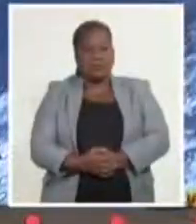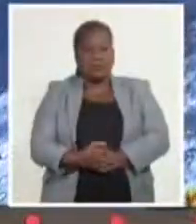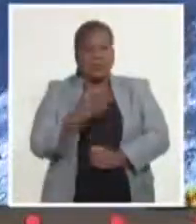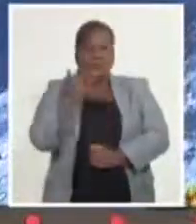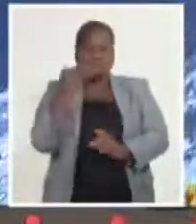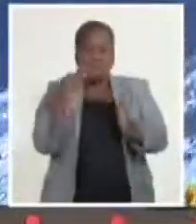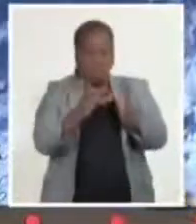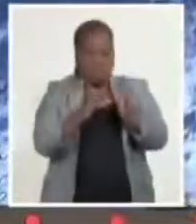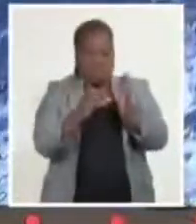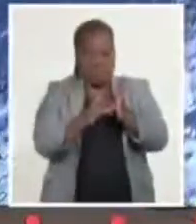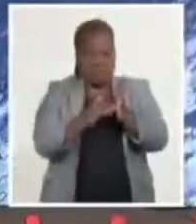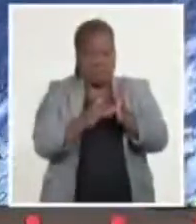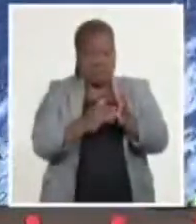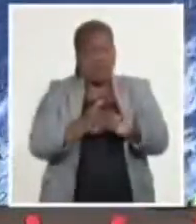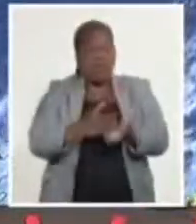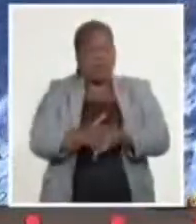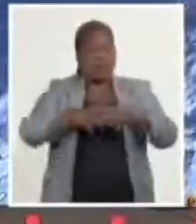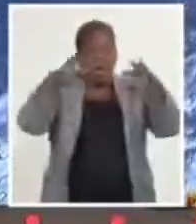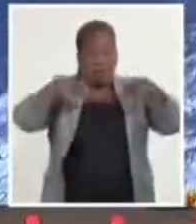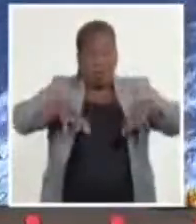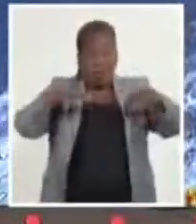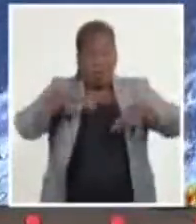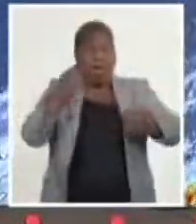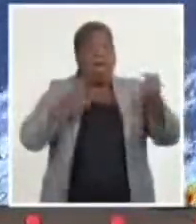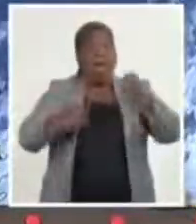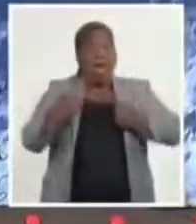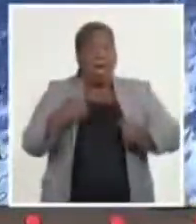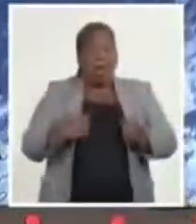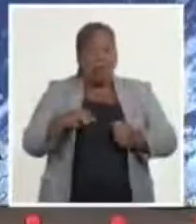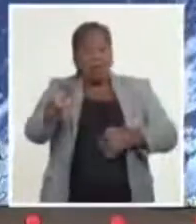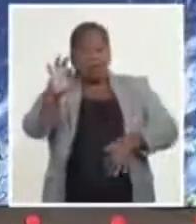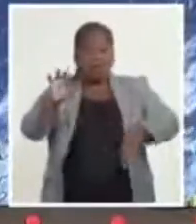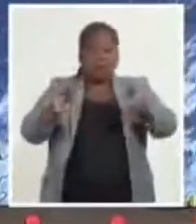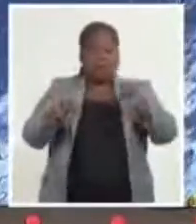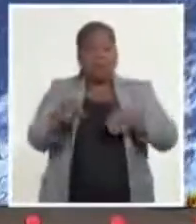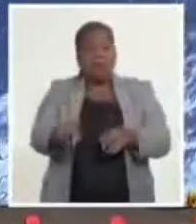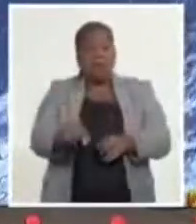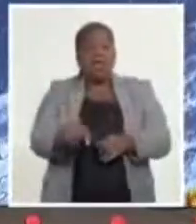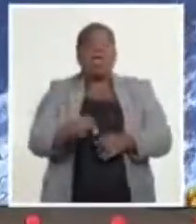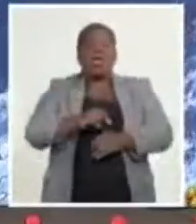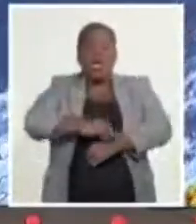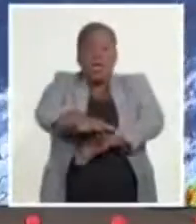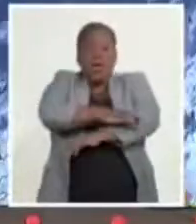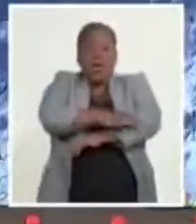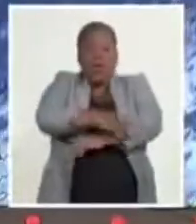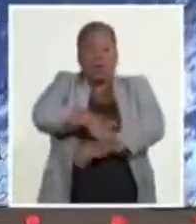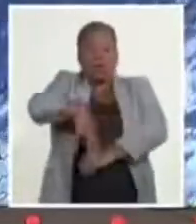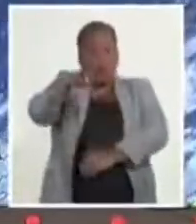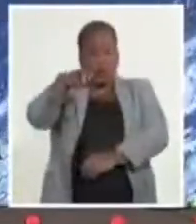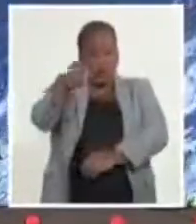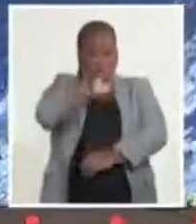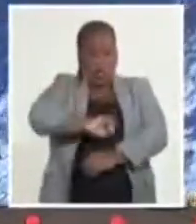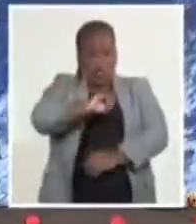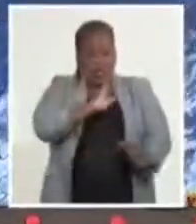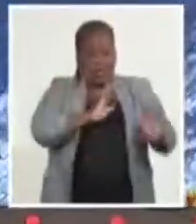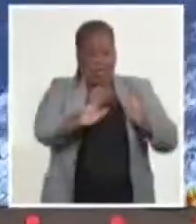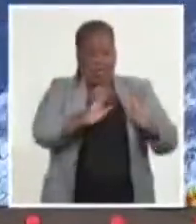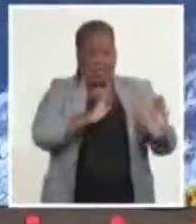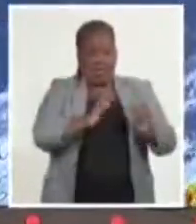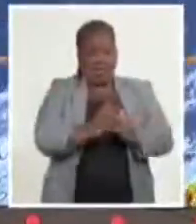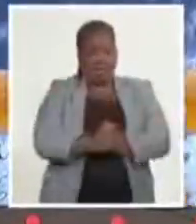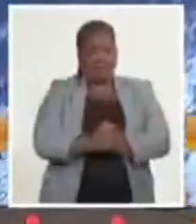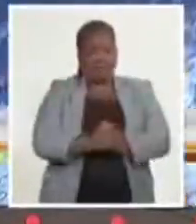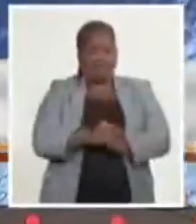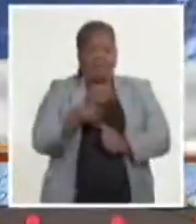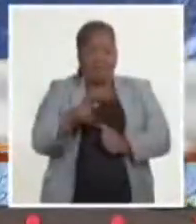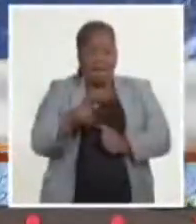Buenas tardes. Continúan ocurriendo algunos chubascos y lluvias de manera ocasional en zonas de la costa norte del extremo más oriental del país. Continúan estando relacionadas con la